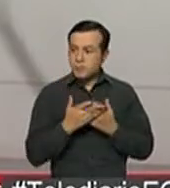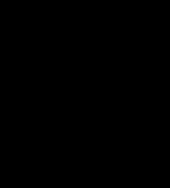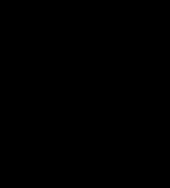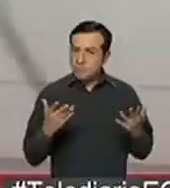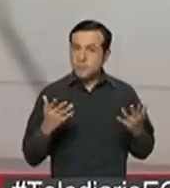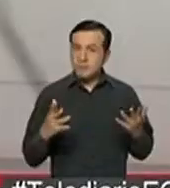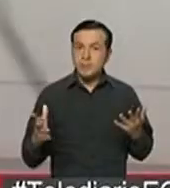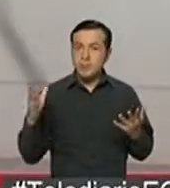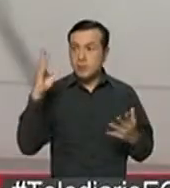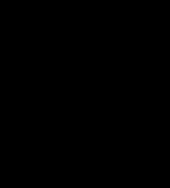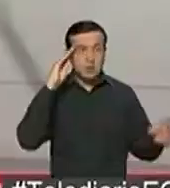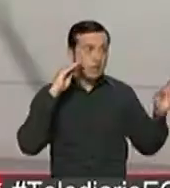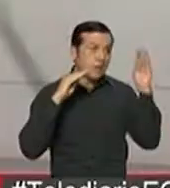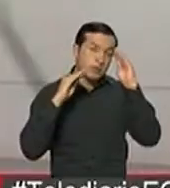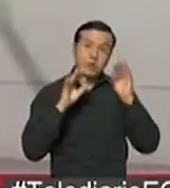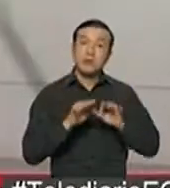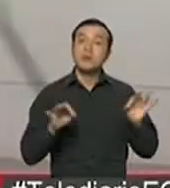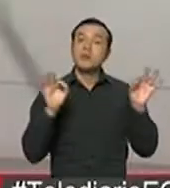partes también.